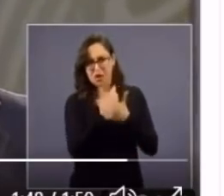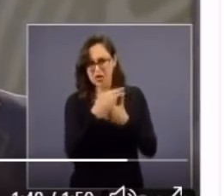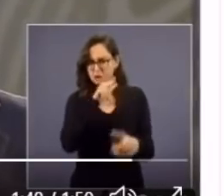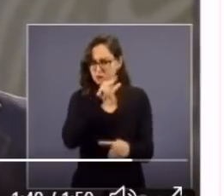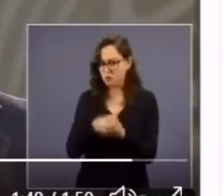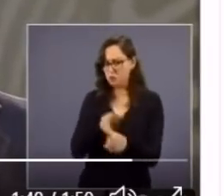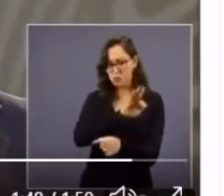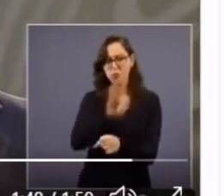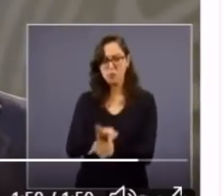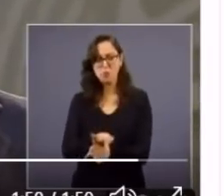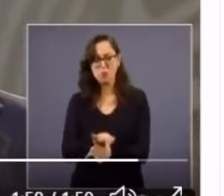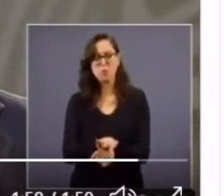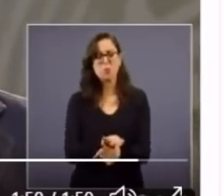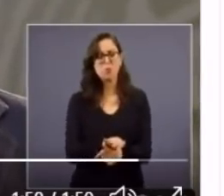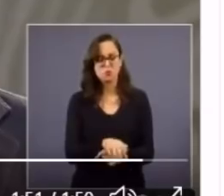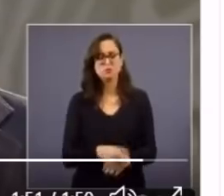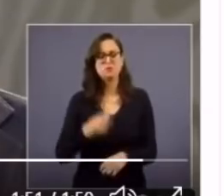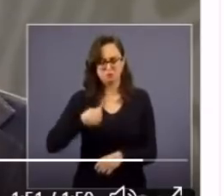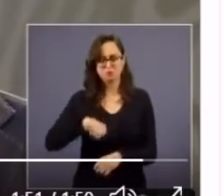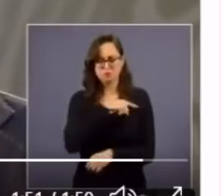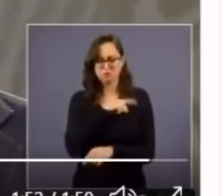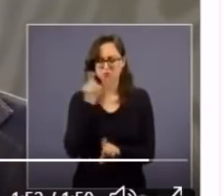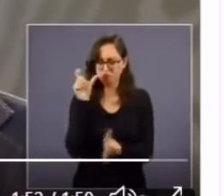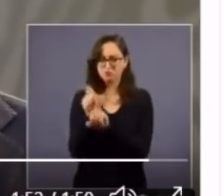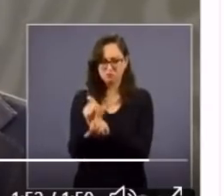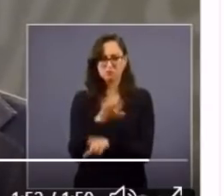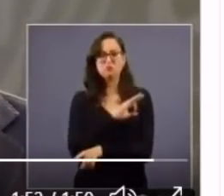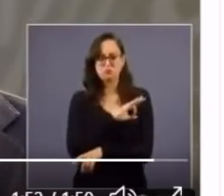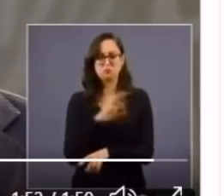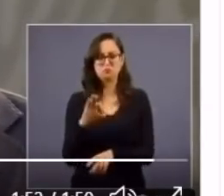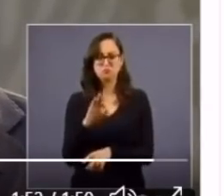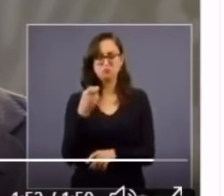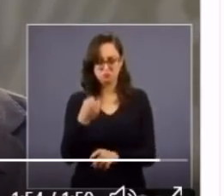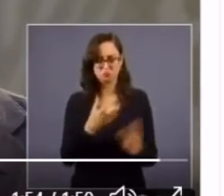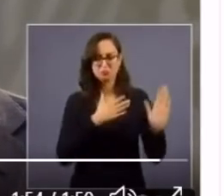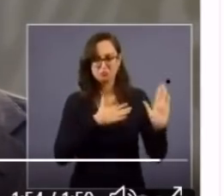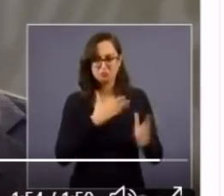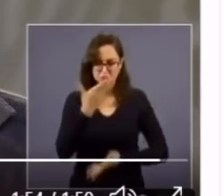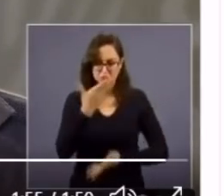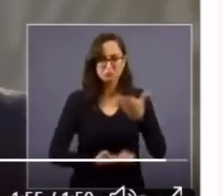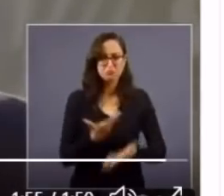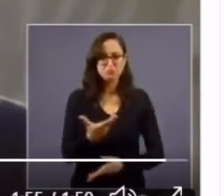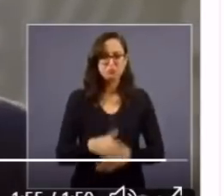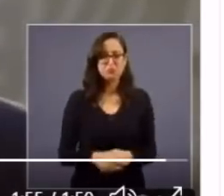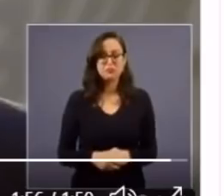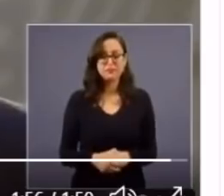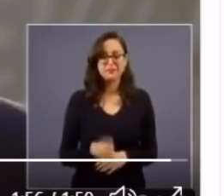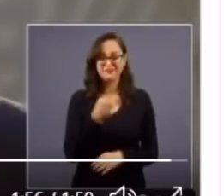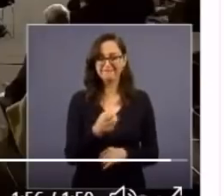Nosotros le damos protección. Vamos a hacer esa gestión. Y así